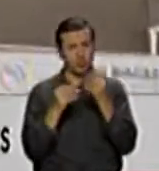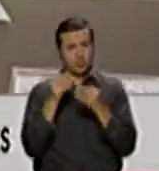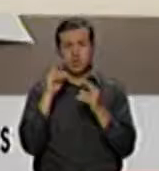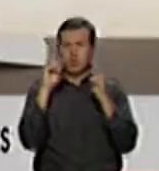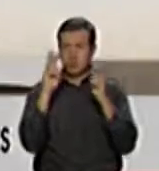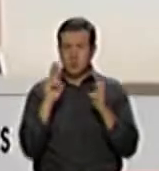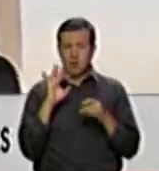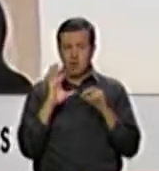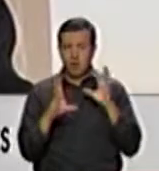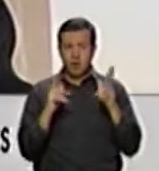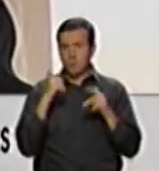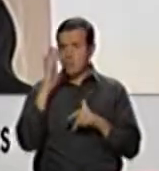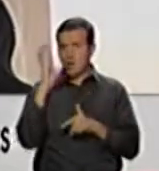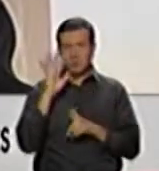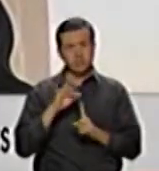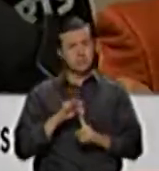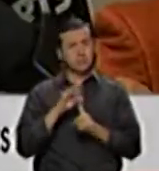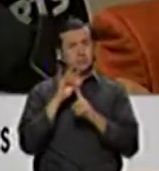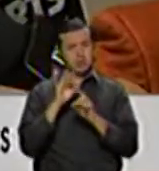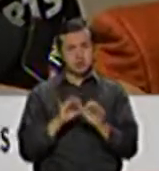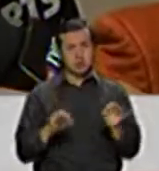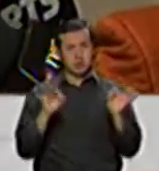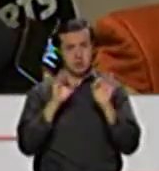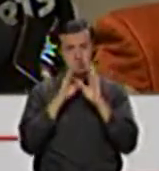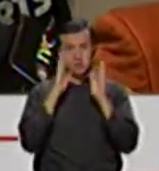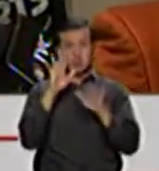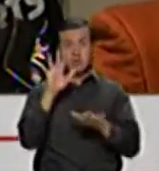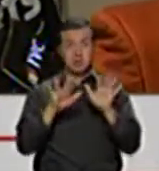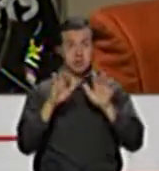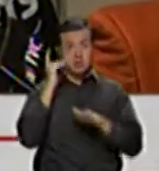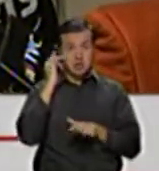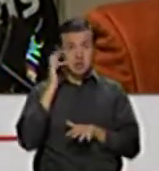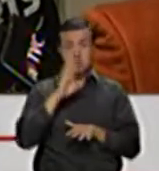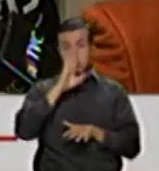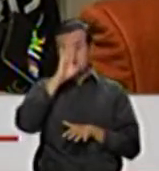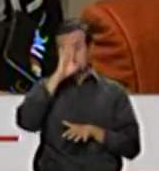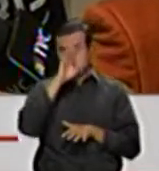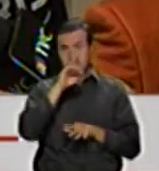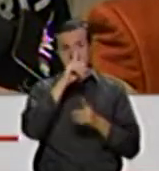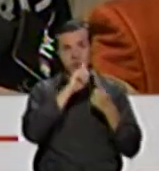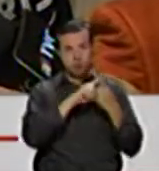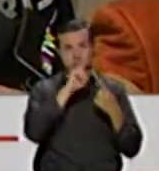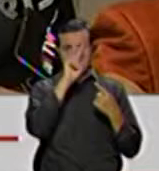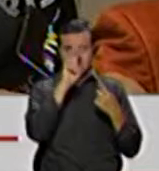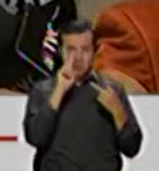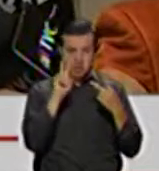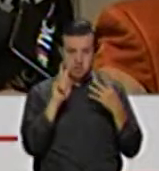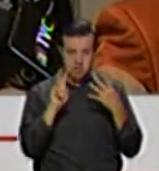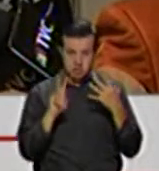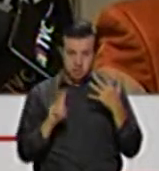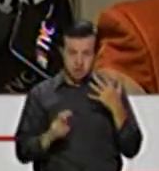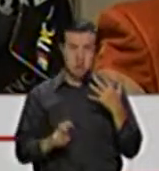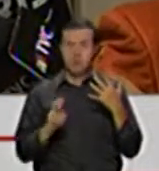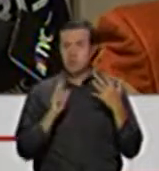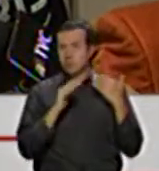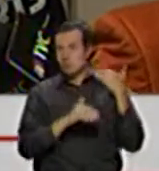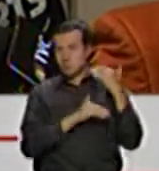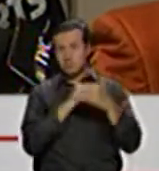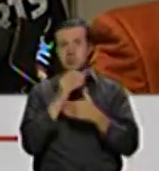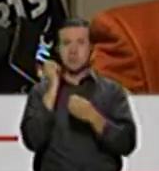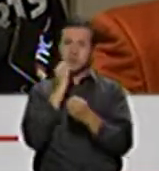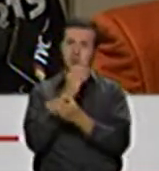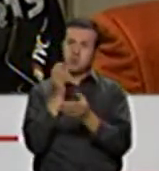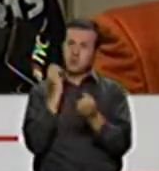los temas de corrupción más emblemáticos. Cada 15 días estamos haciendo un caso. Estamos llevando adelante y